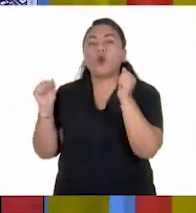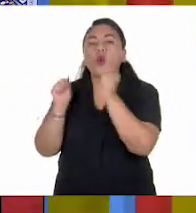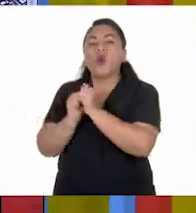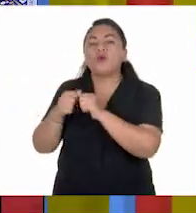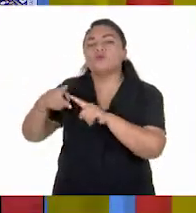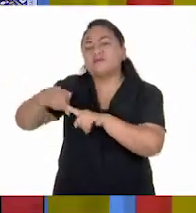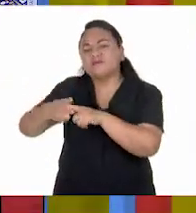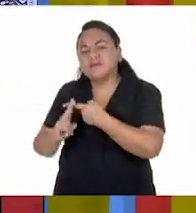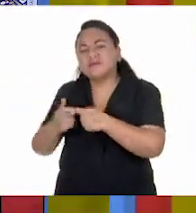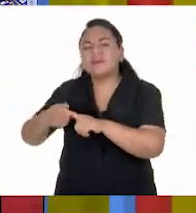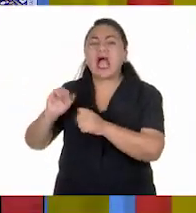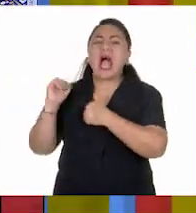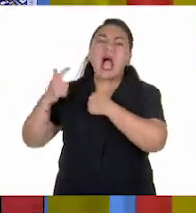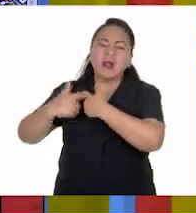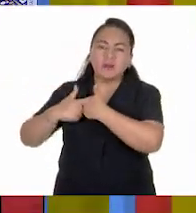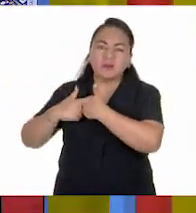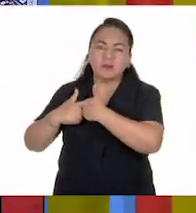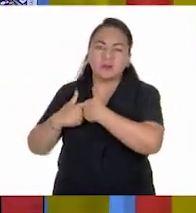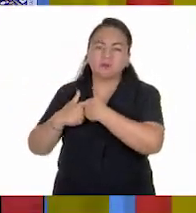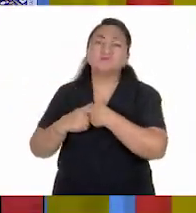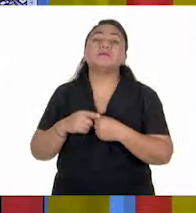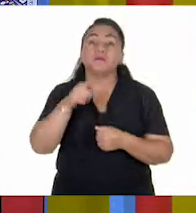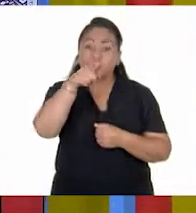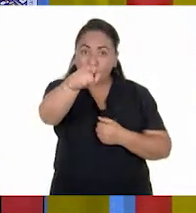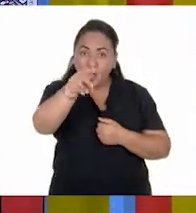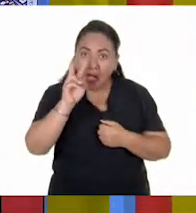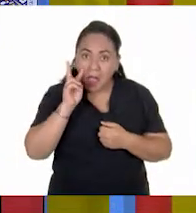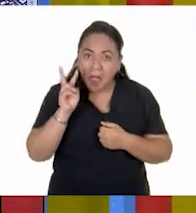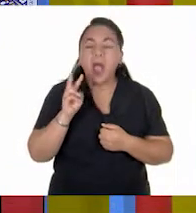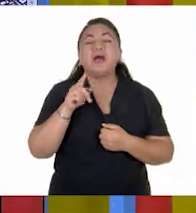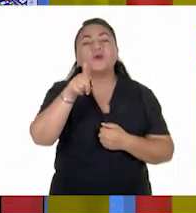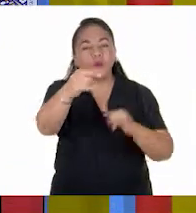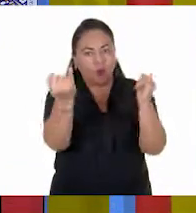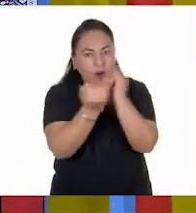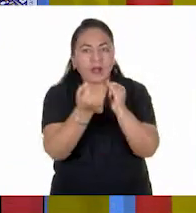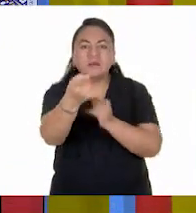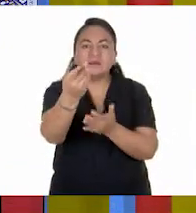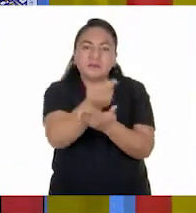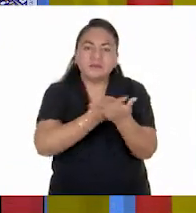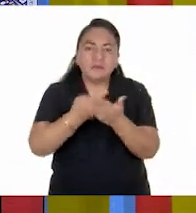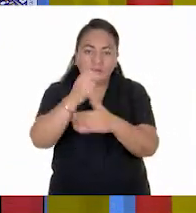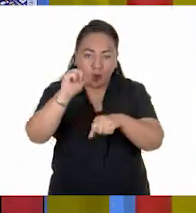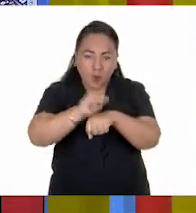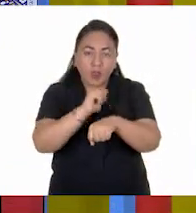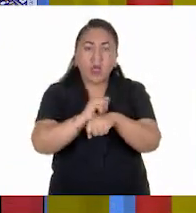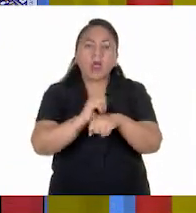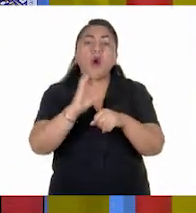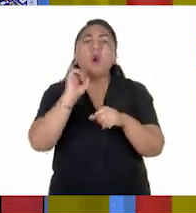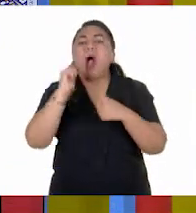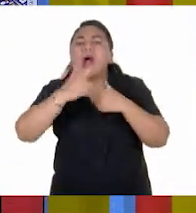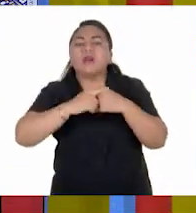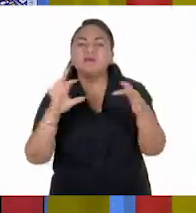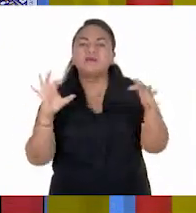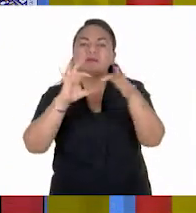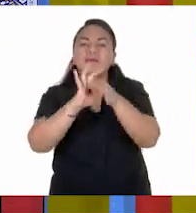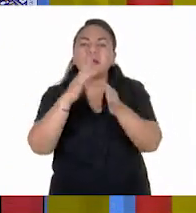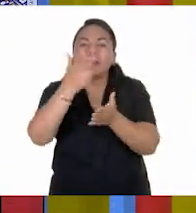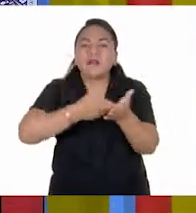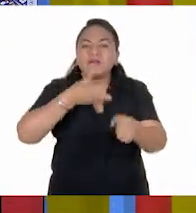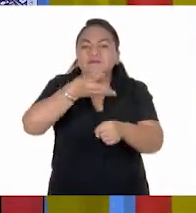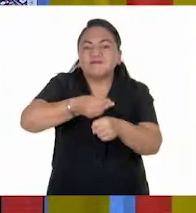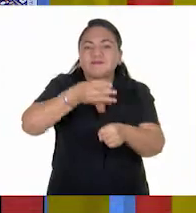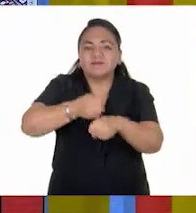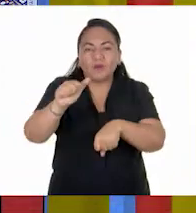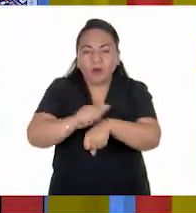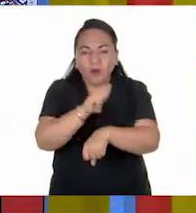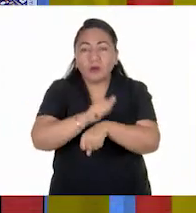casa, ayúdenme a dibujar algo que represente un taller mecánico. Pilar va a dibujar un